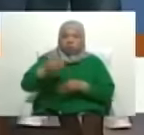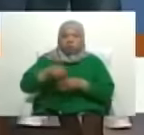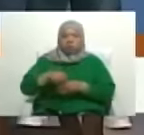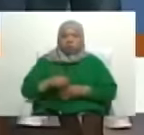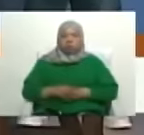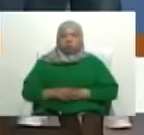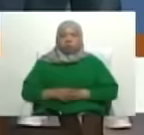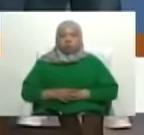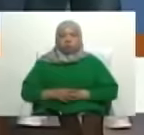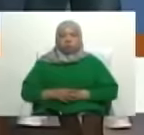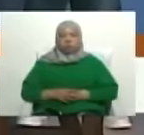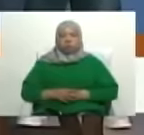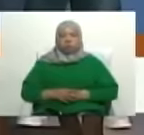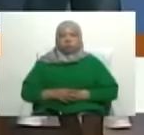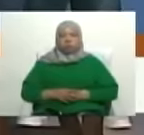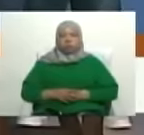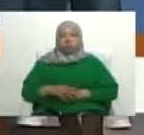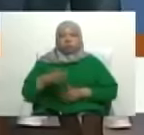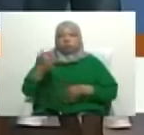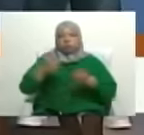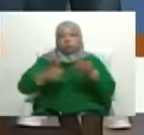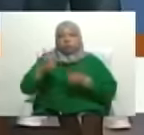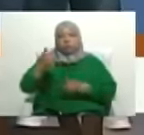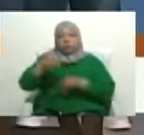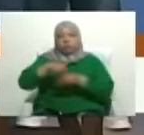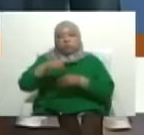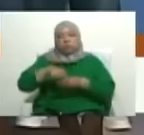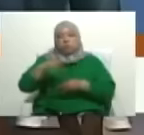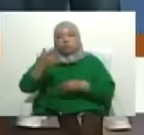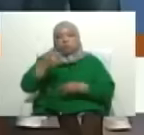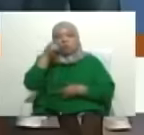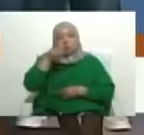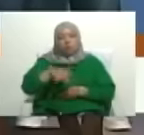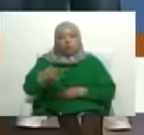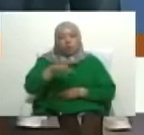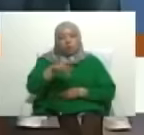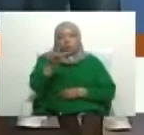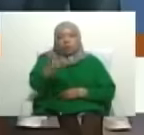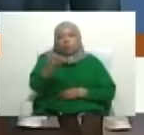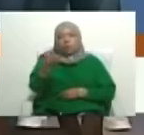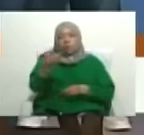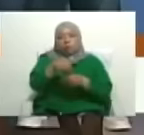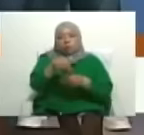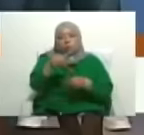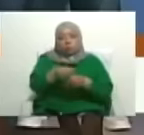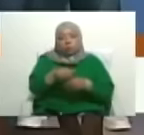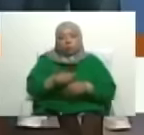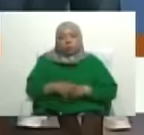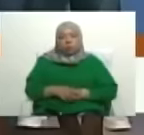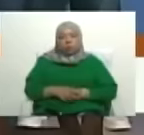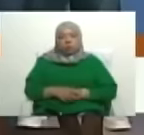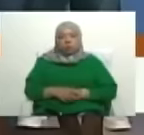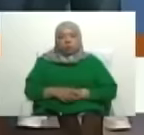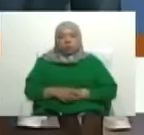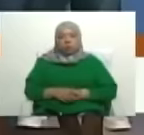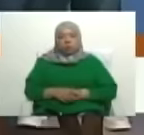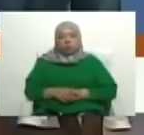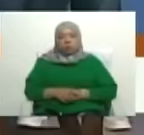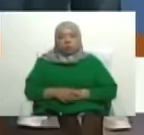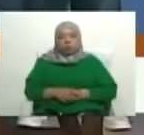que participamos en las campañas electorales y que recibimos el voto del pueblo y ganamos las elecciones. Y los demócratas son